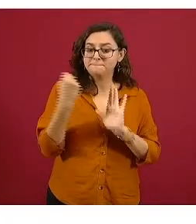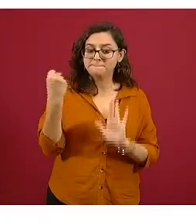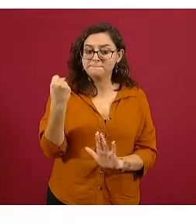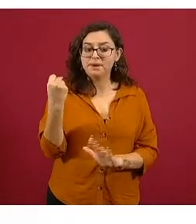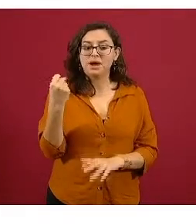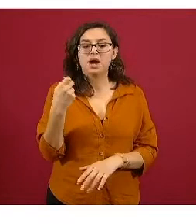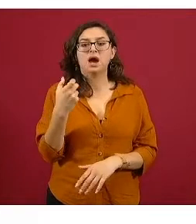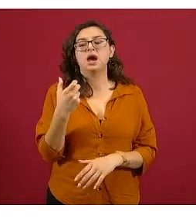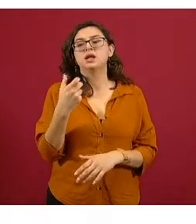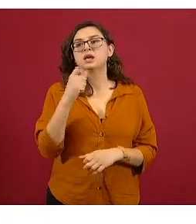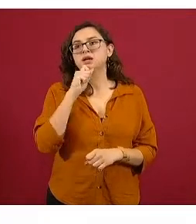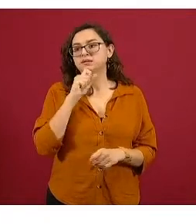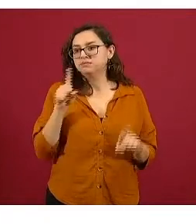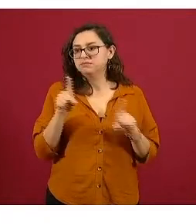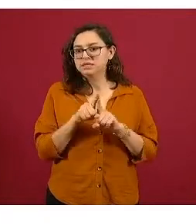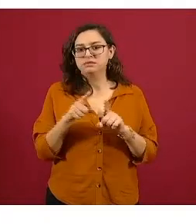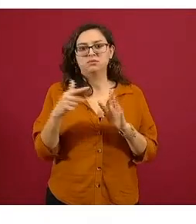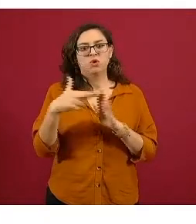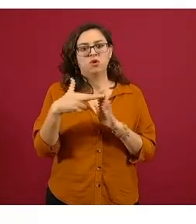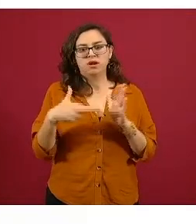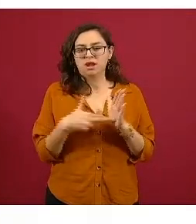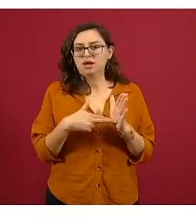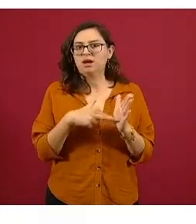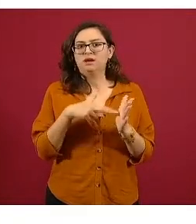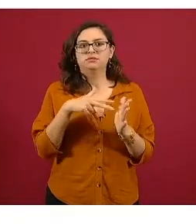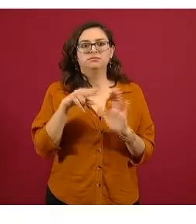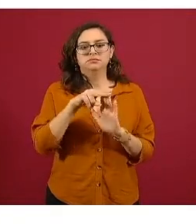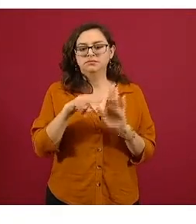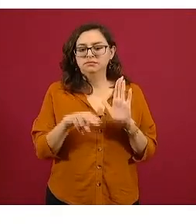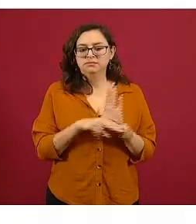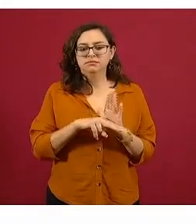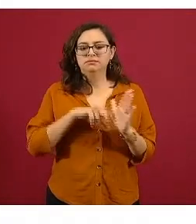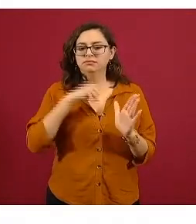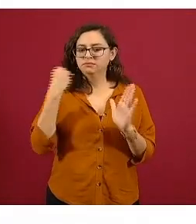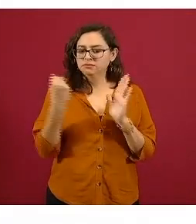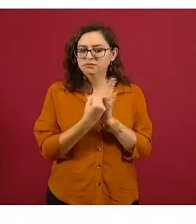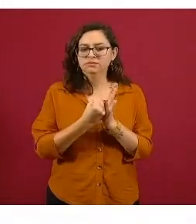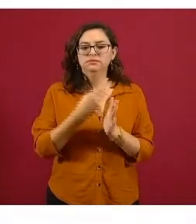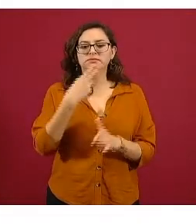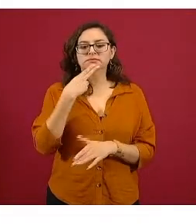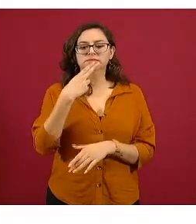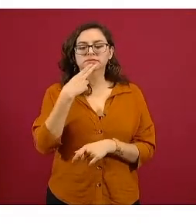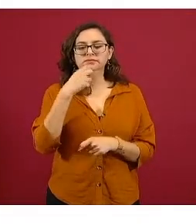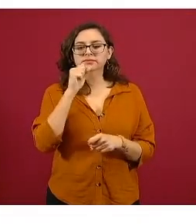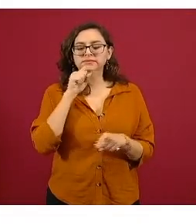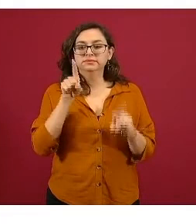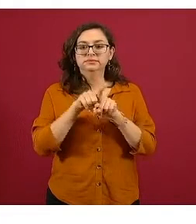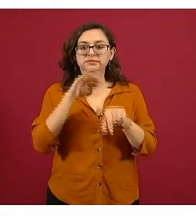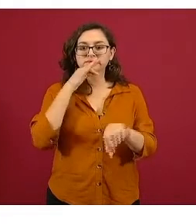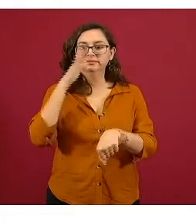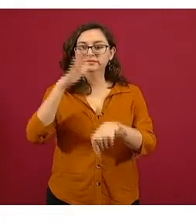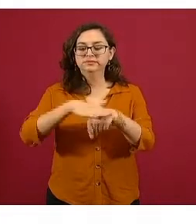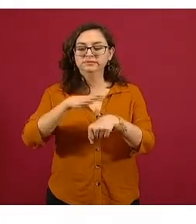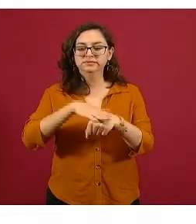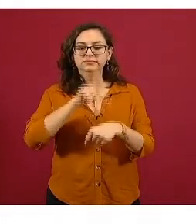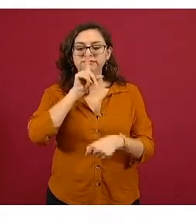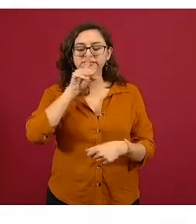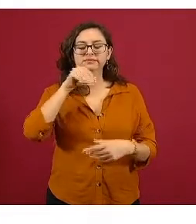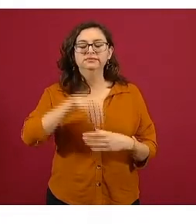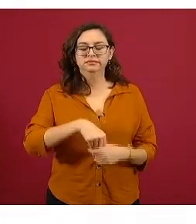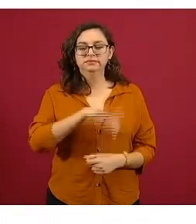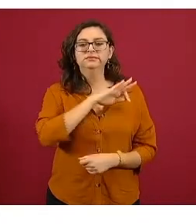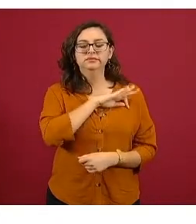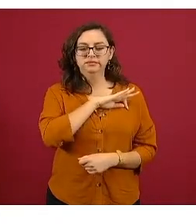a los términos y condiciones del uso de marca y a los avisos de privacidad que están disponibles